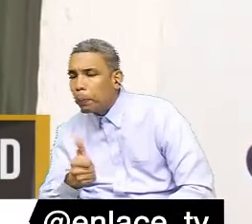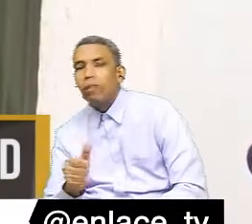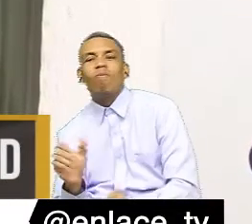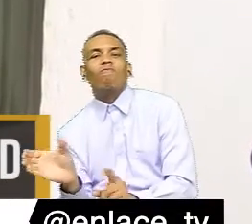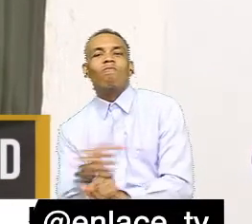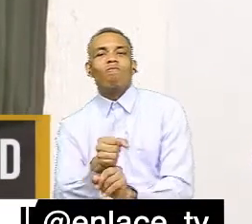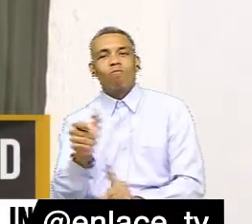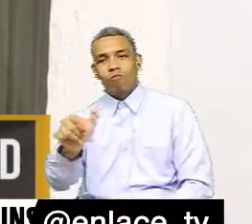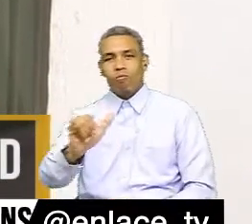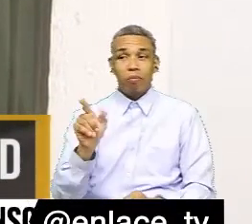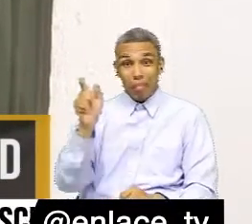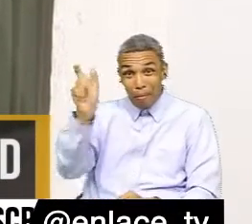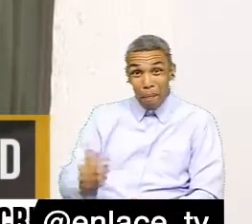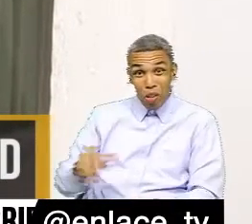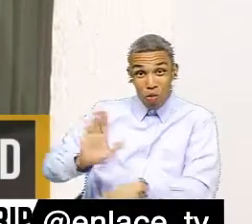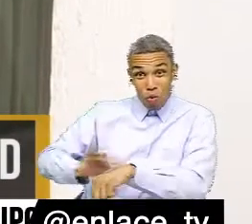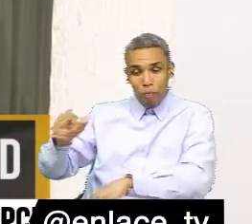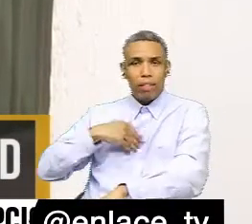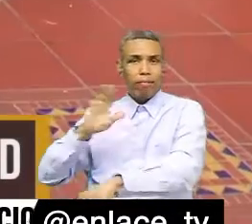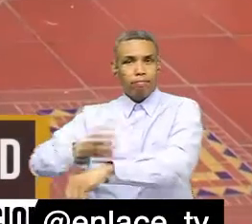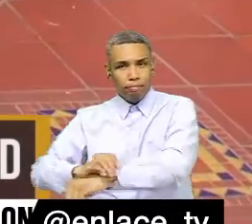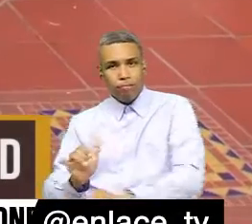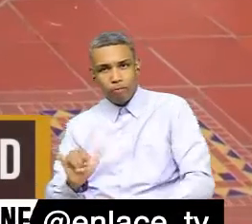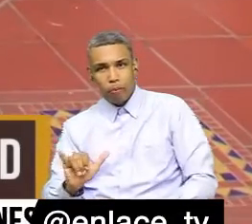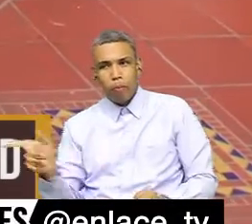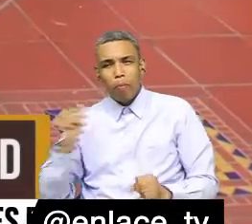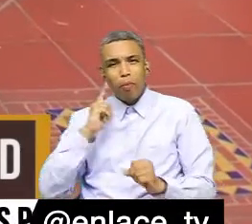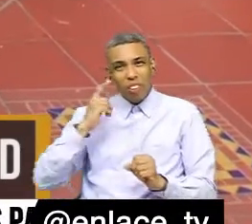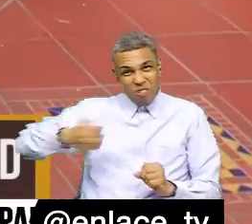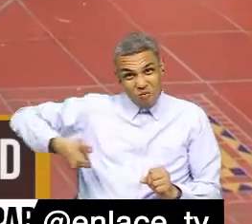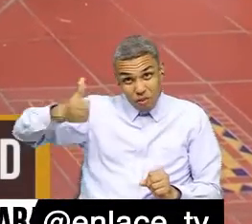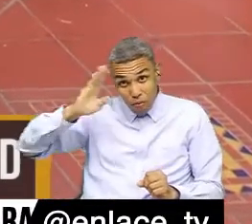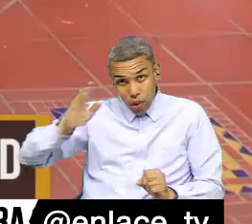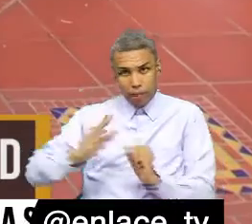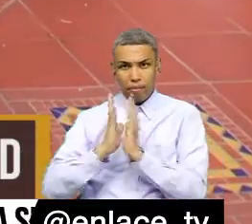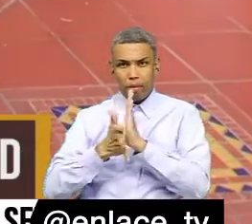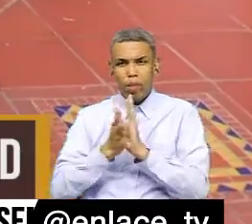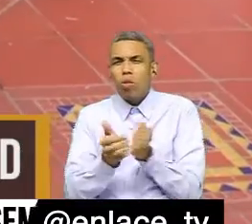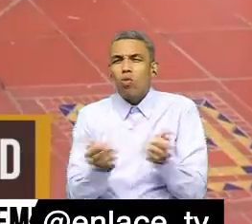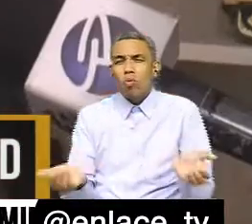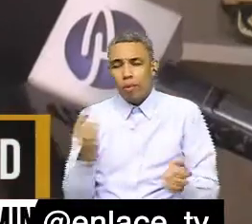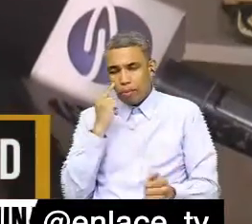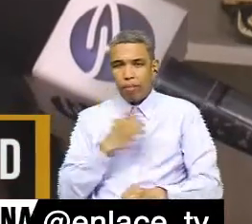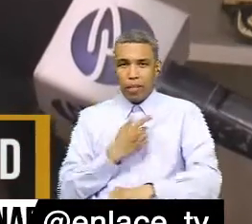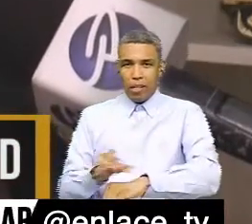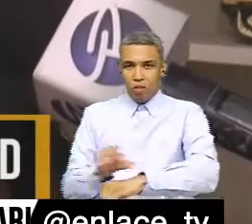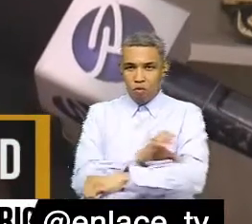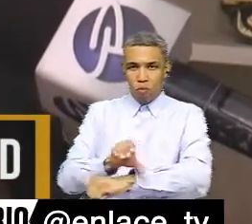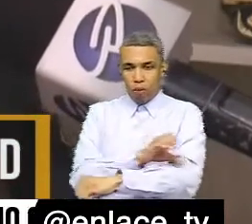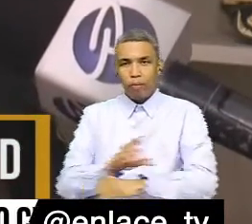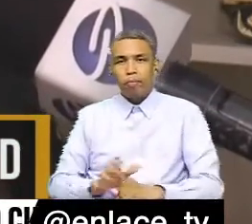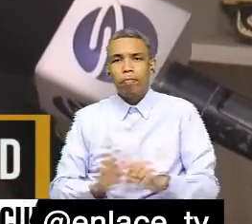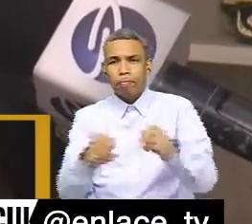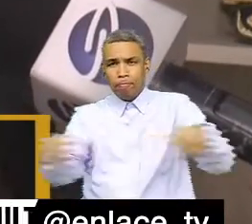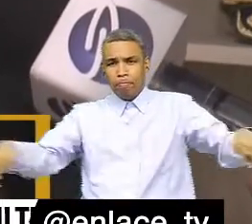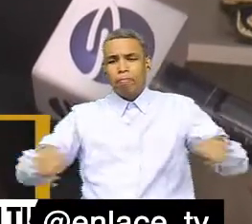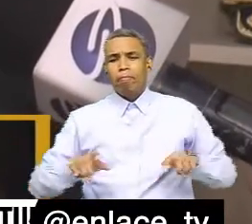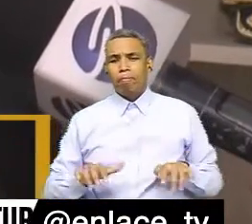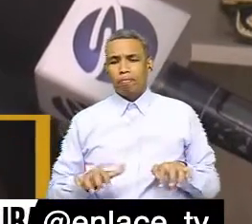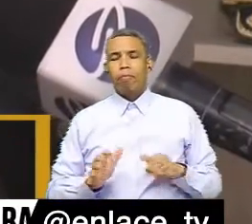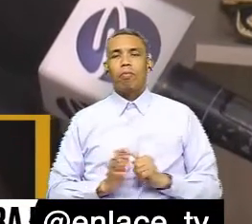torres comandante de la estación de policía de barrancabermeja cuantos detalles de este procedimiento computadora había sido hurtado en una oficina que queda en la parte